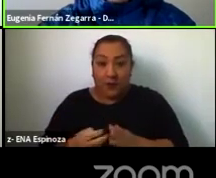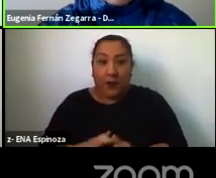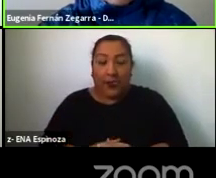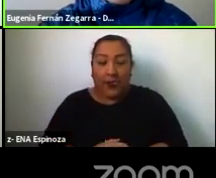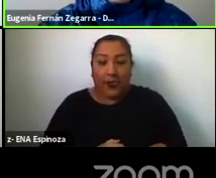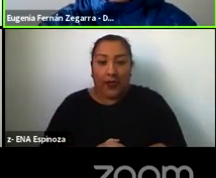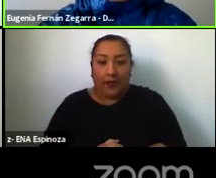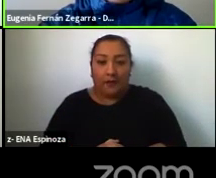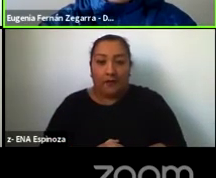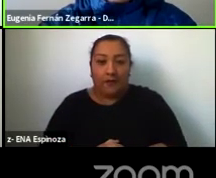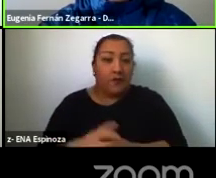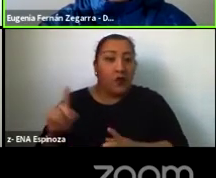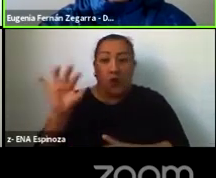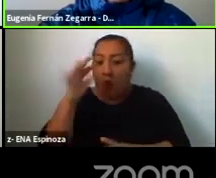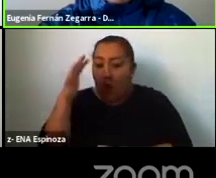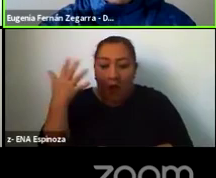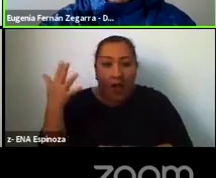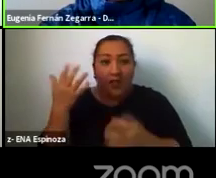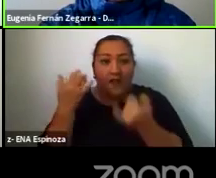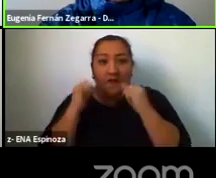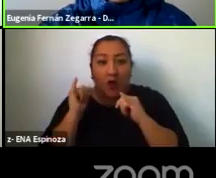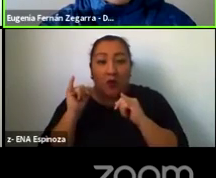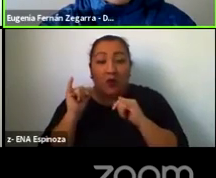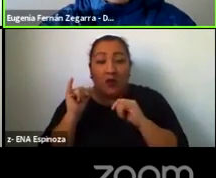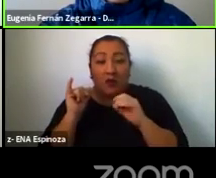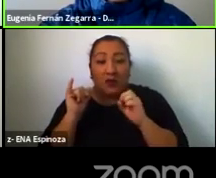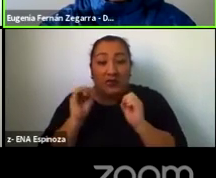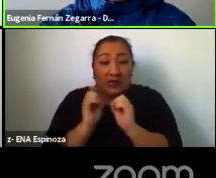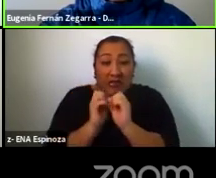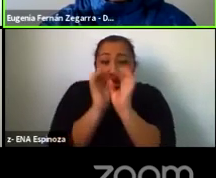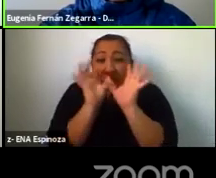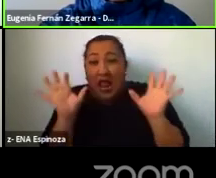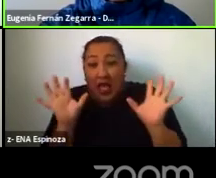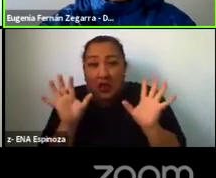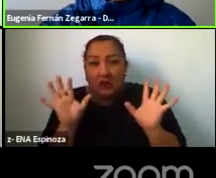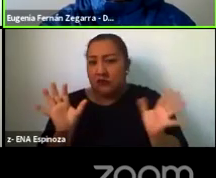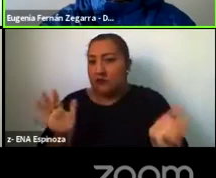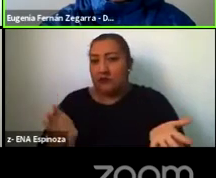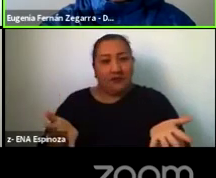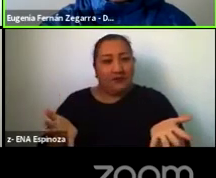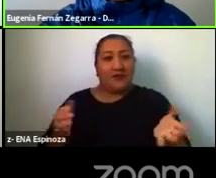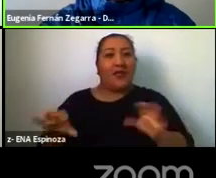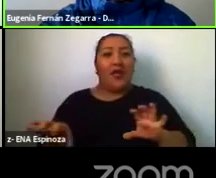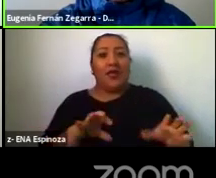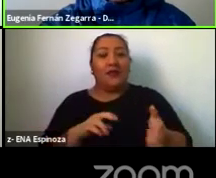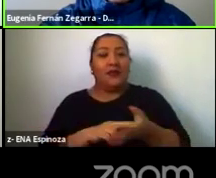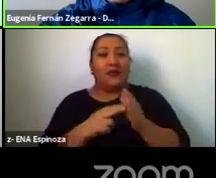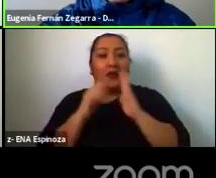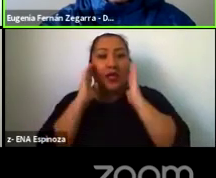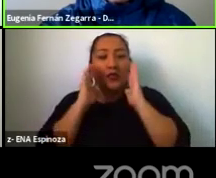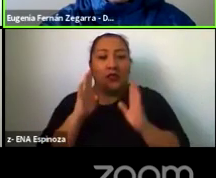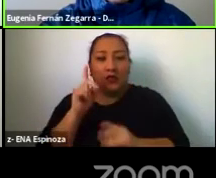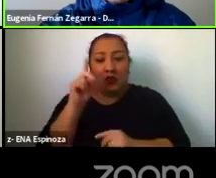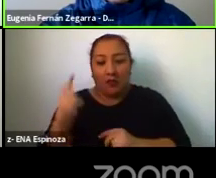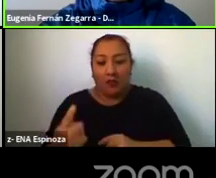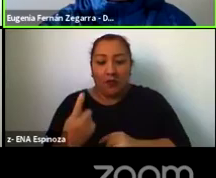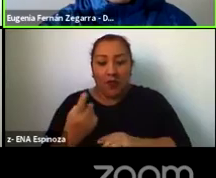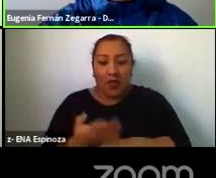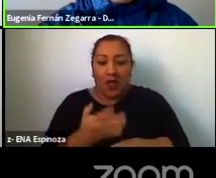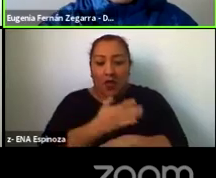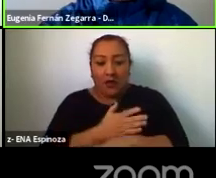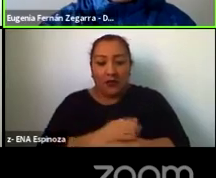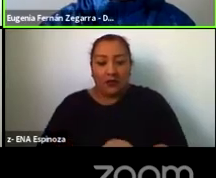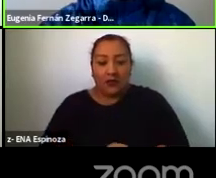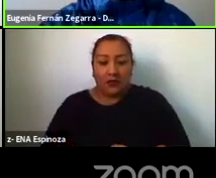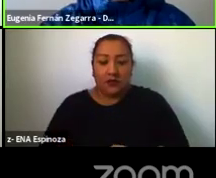no hay data o información muy clara de qué cosas se está haciendo con la atención en el